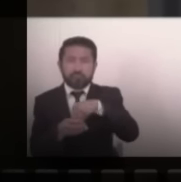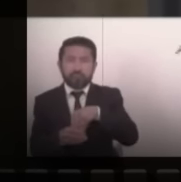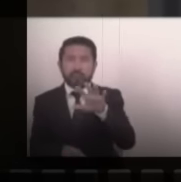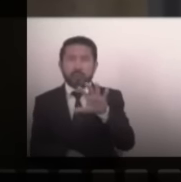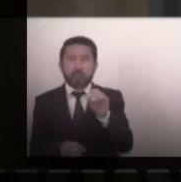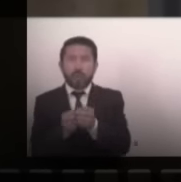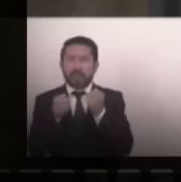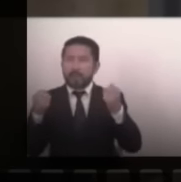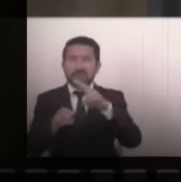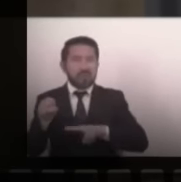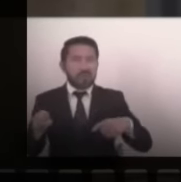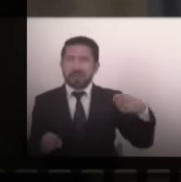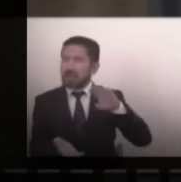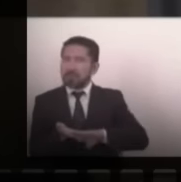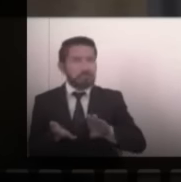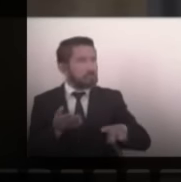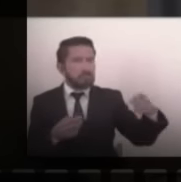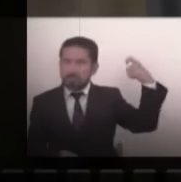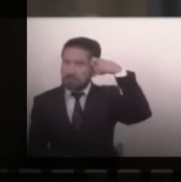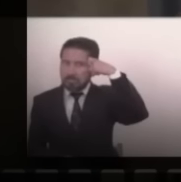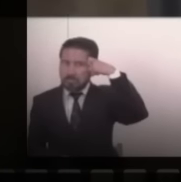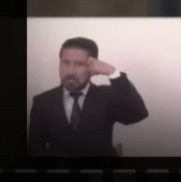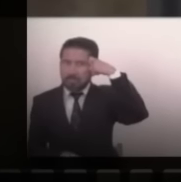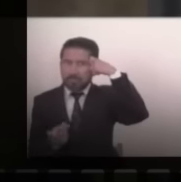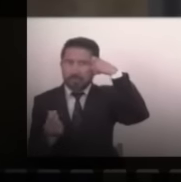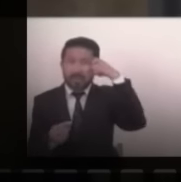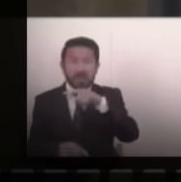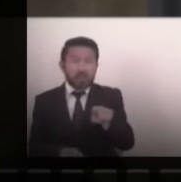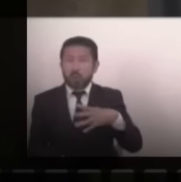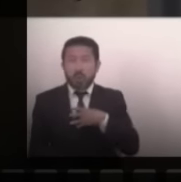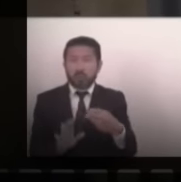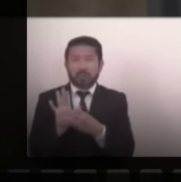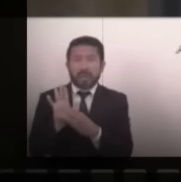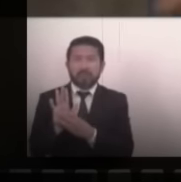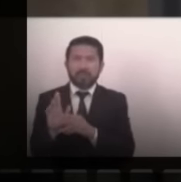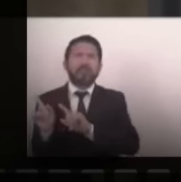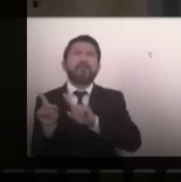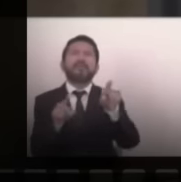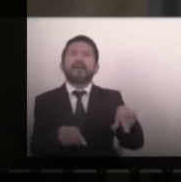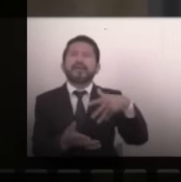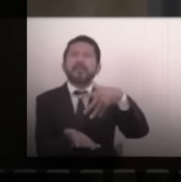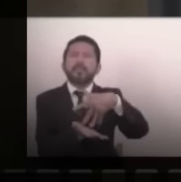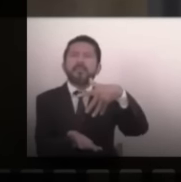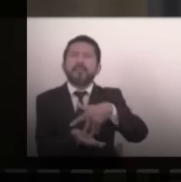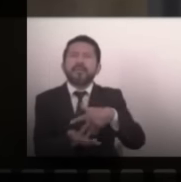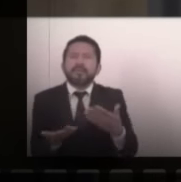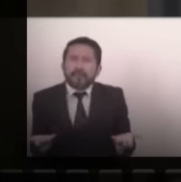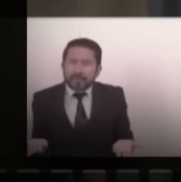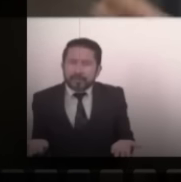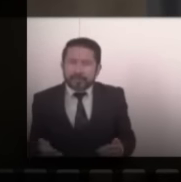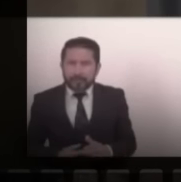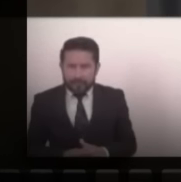millones en concepto de extorsión vaya pero si no le gustan los datos váyanse a territorio